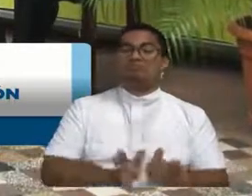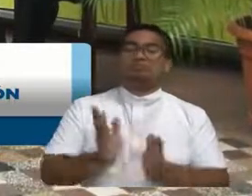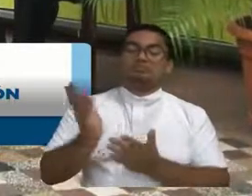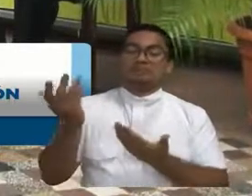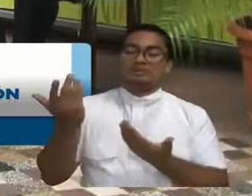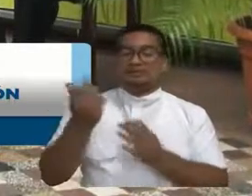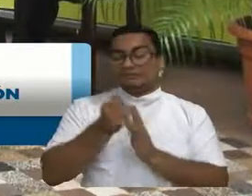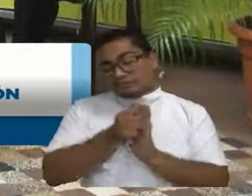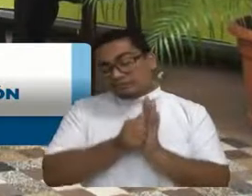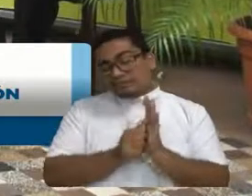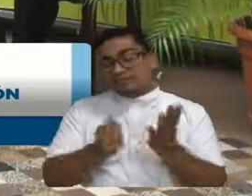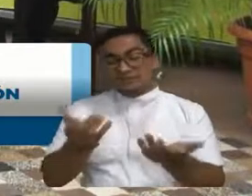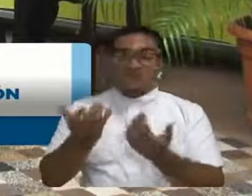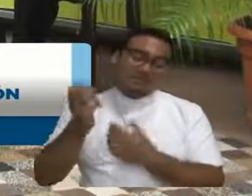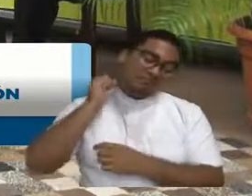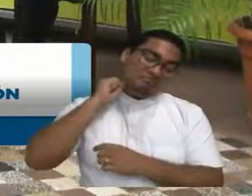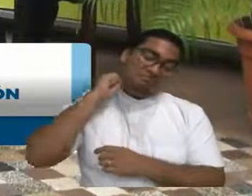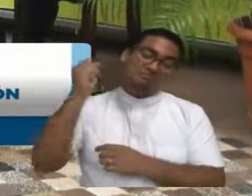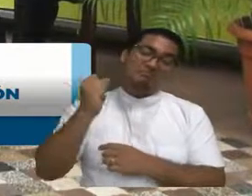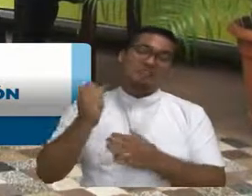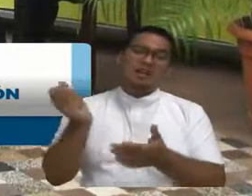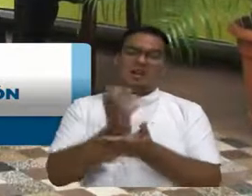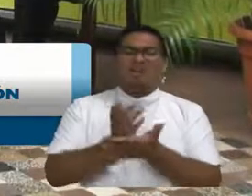idea, pero sí como una